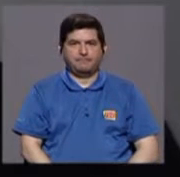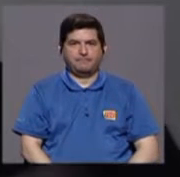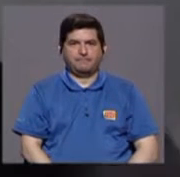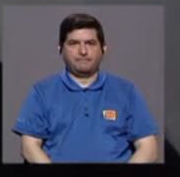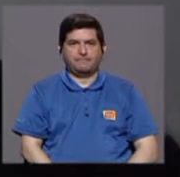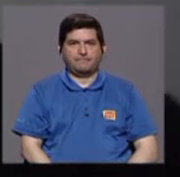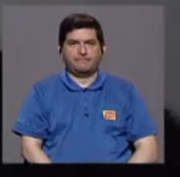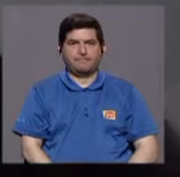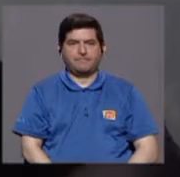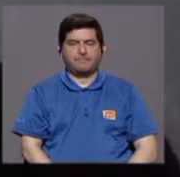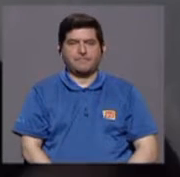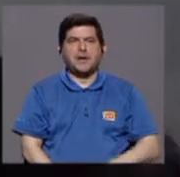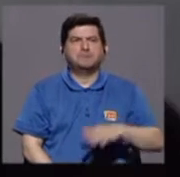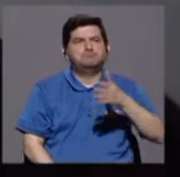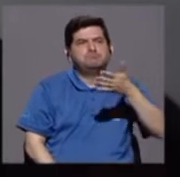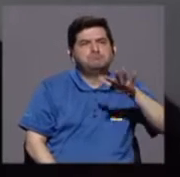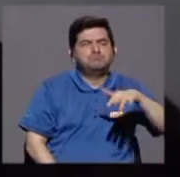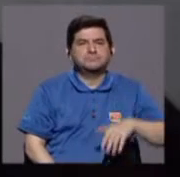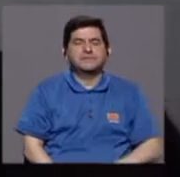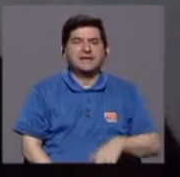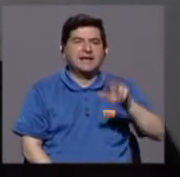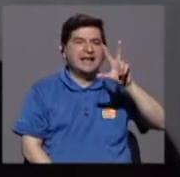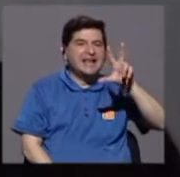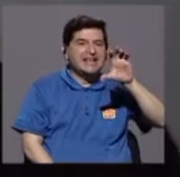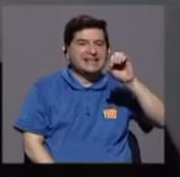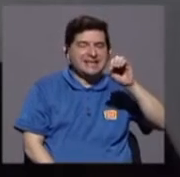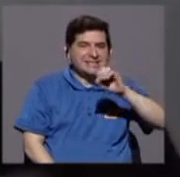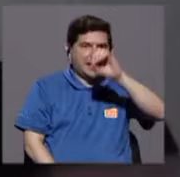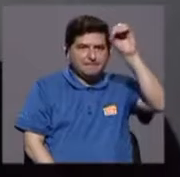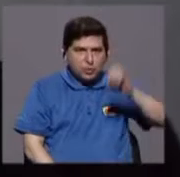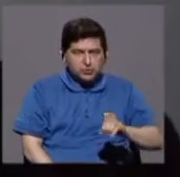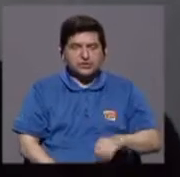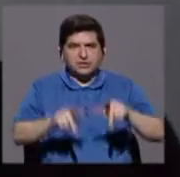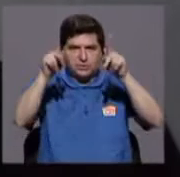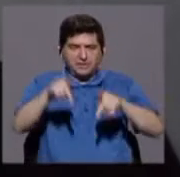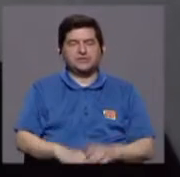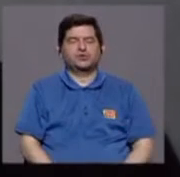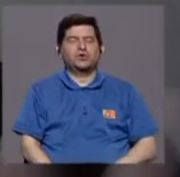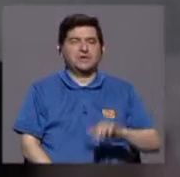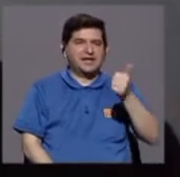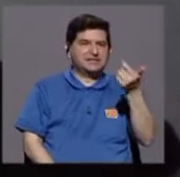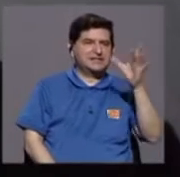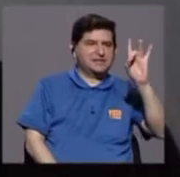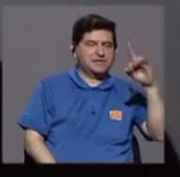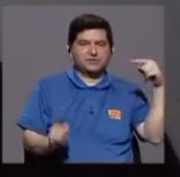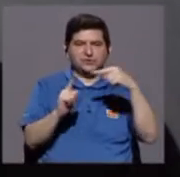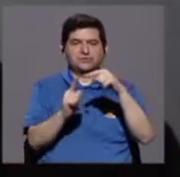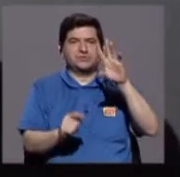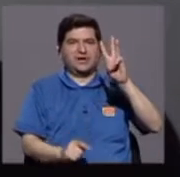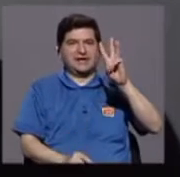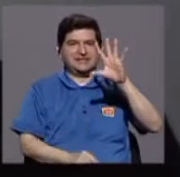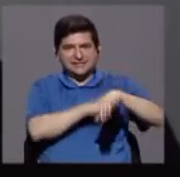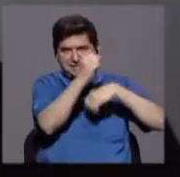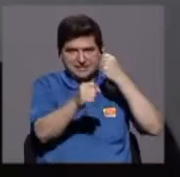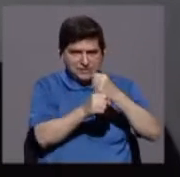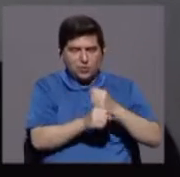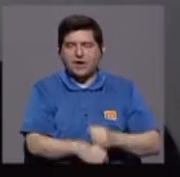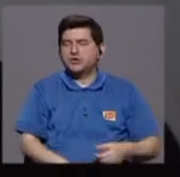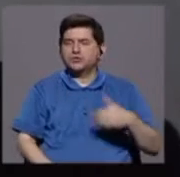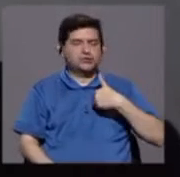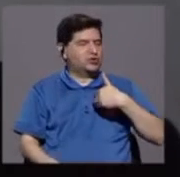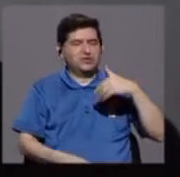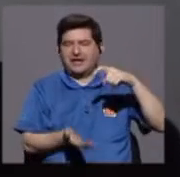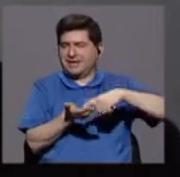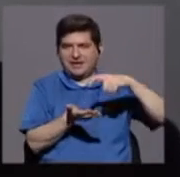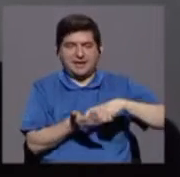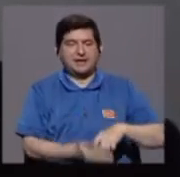entonces hay aproximadamente 30% de las personas entre 18 y 65 años que no tienen deudas. Ese otro